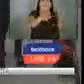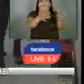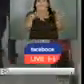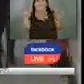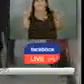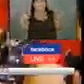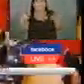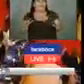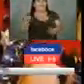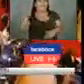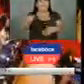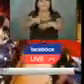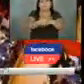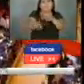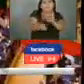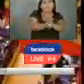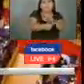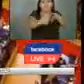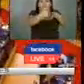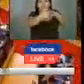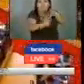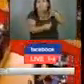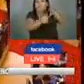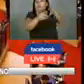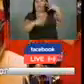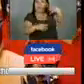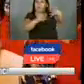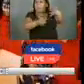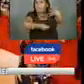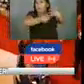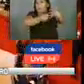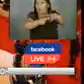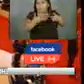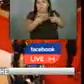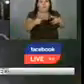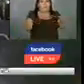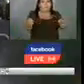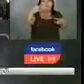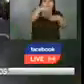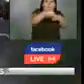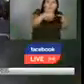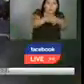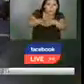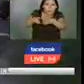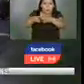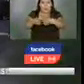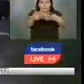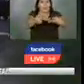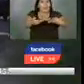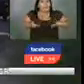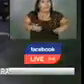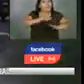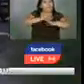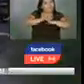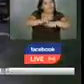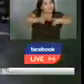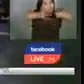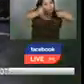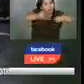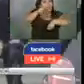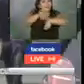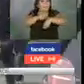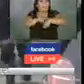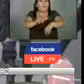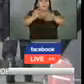Asamblea mantiene suspendidas cuatro garantías constitucionales, la libertad de asociación, el derecho de defensa, el plazo de